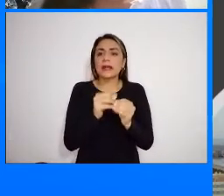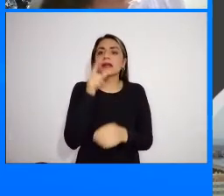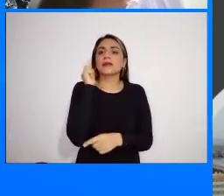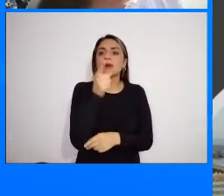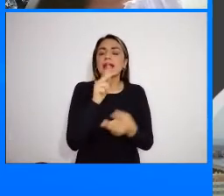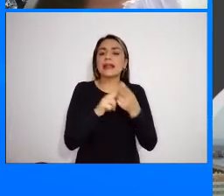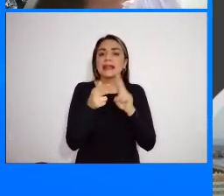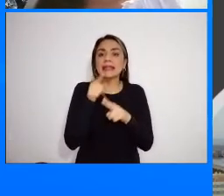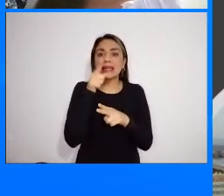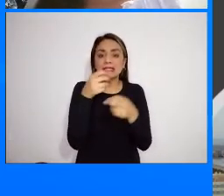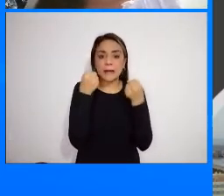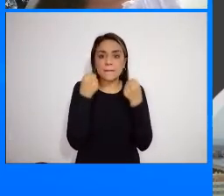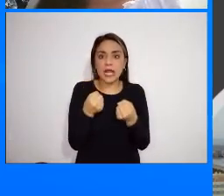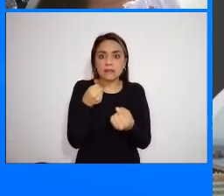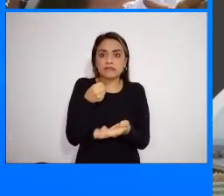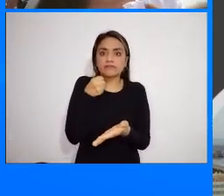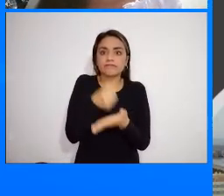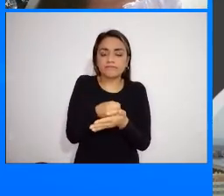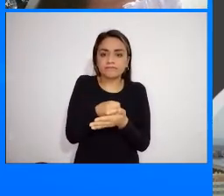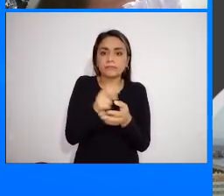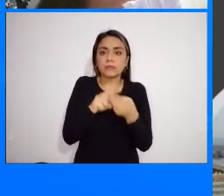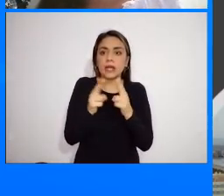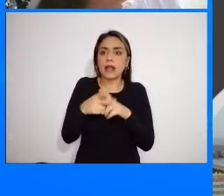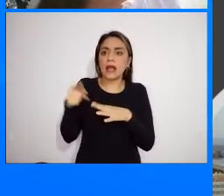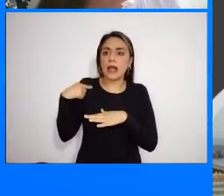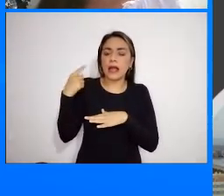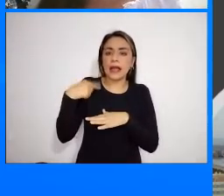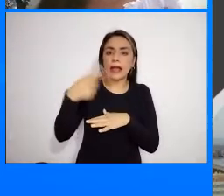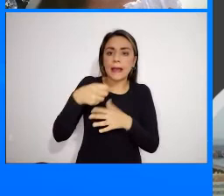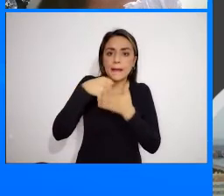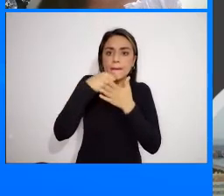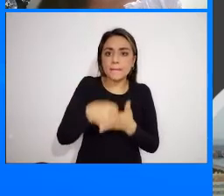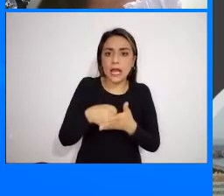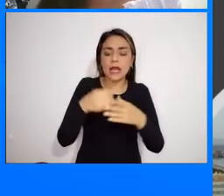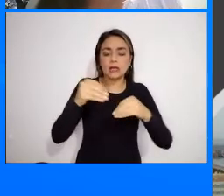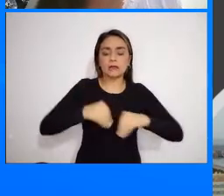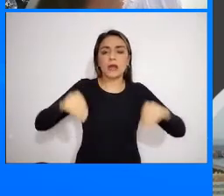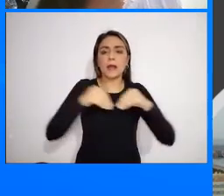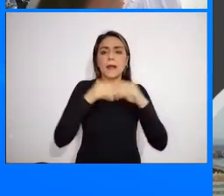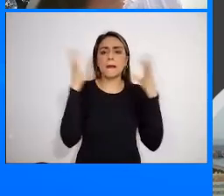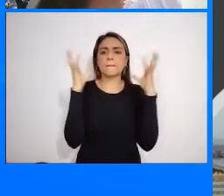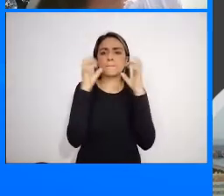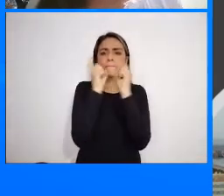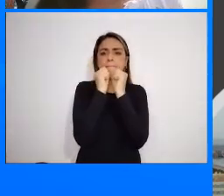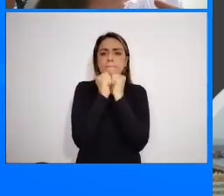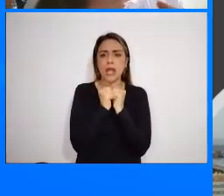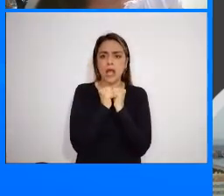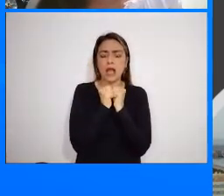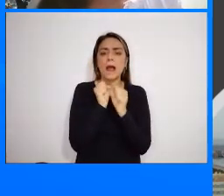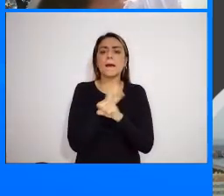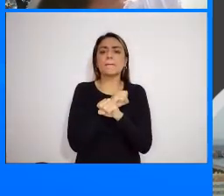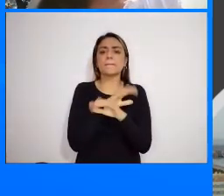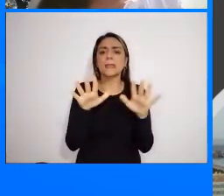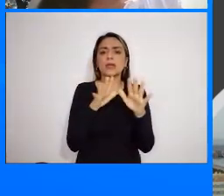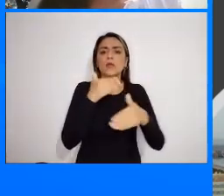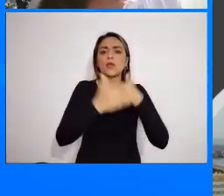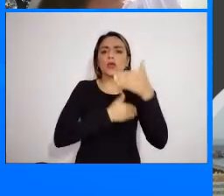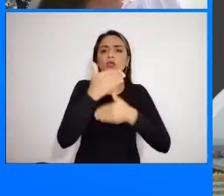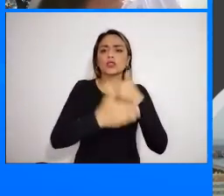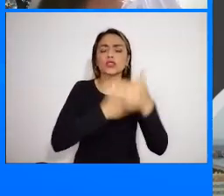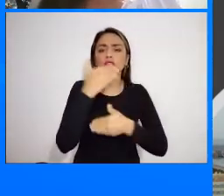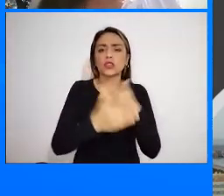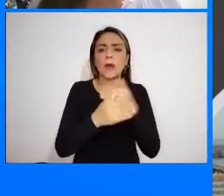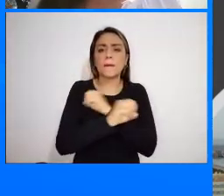a esa presión que se ejerce constantemente, pues el suelo se va compactando, va perdiendo su porosidad,